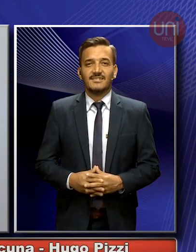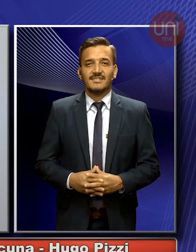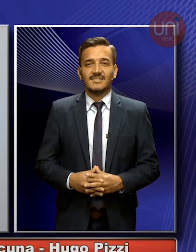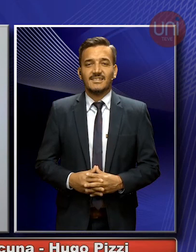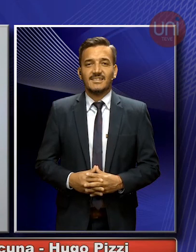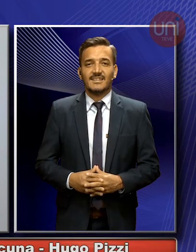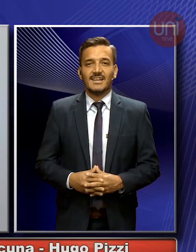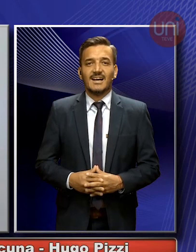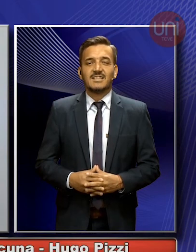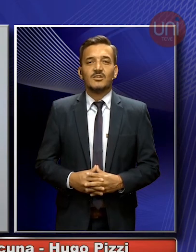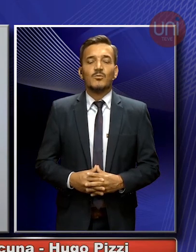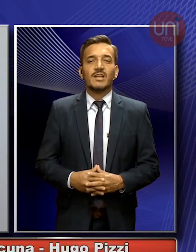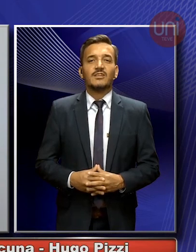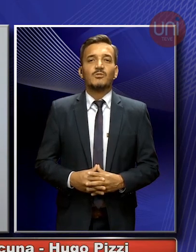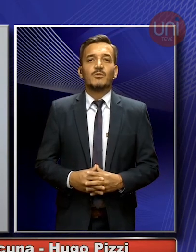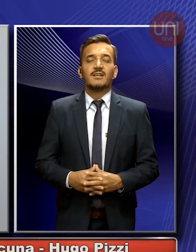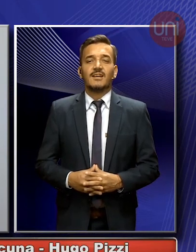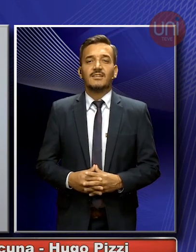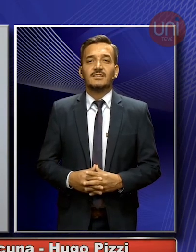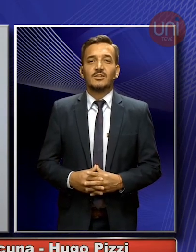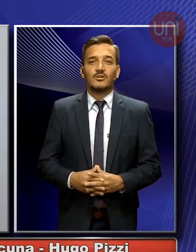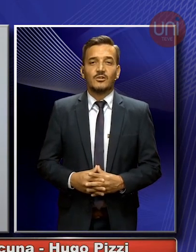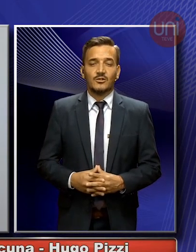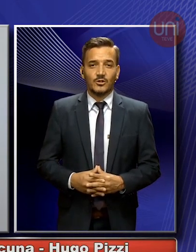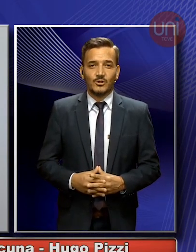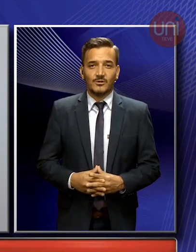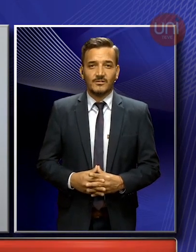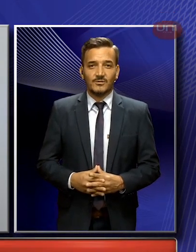muchas gracias por el espacio, Ha ¿eh? sido muy atento en volver a atendernos, doctor. Un abrazo grande.